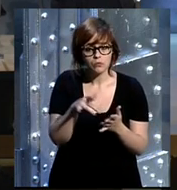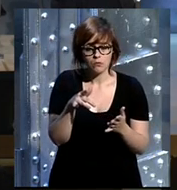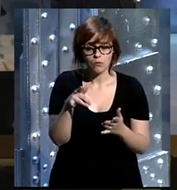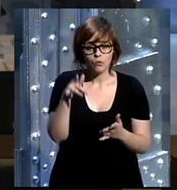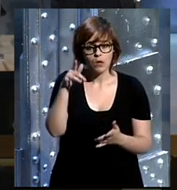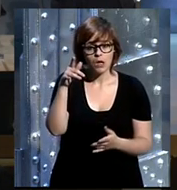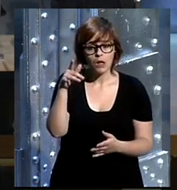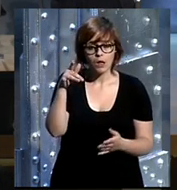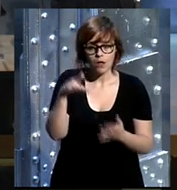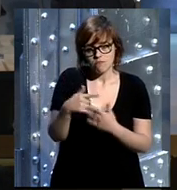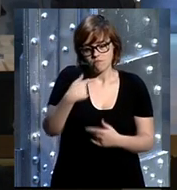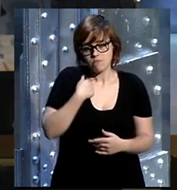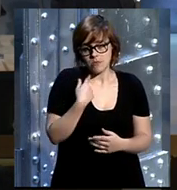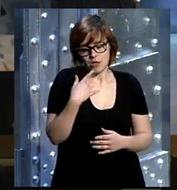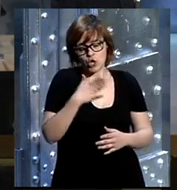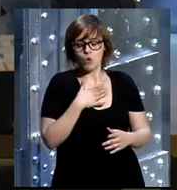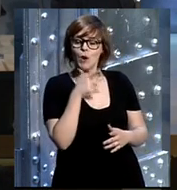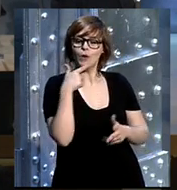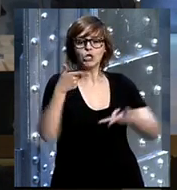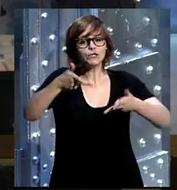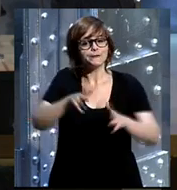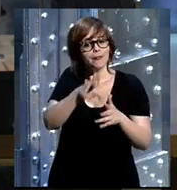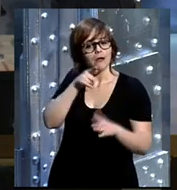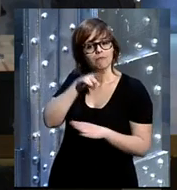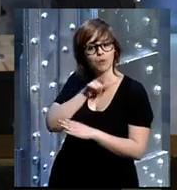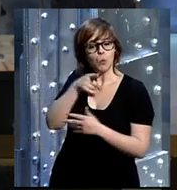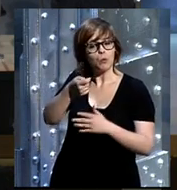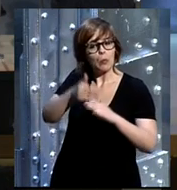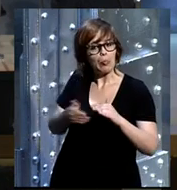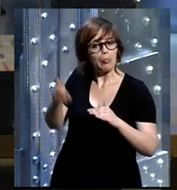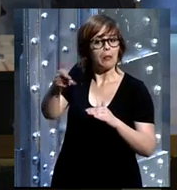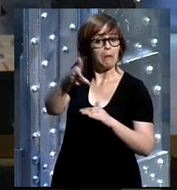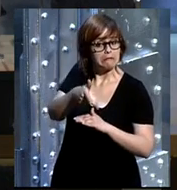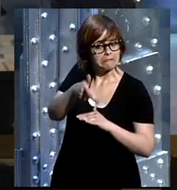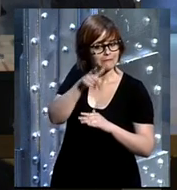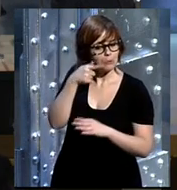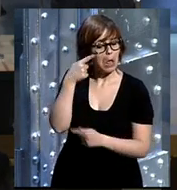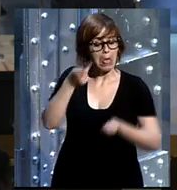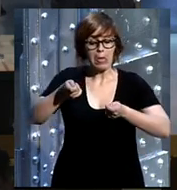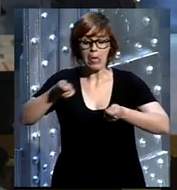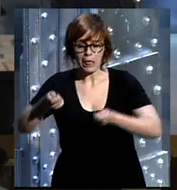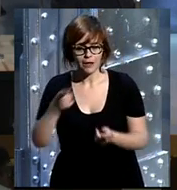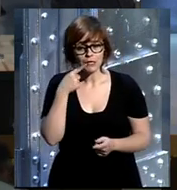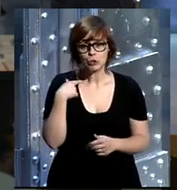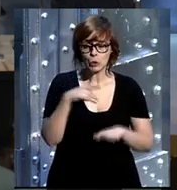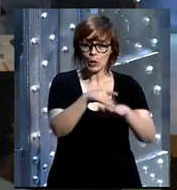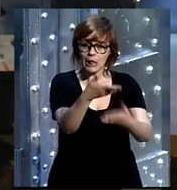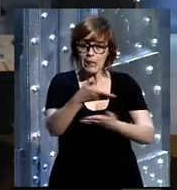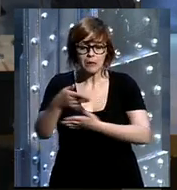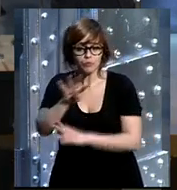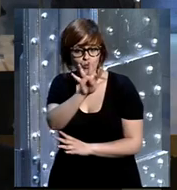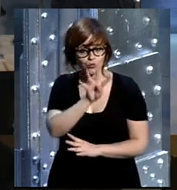acompañan, a mí no, porque yo tengo la silla más alta, no me toca responder. Para eso me han dado la silla más alta. Yo invito a los 4, si